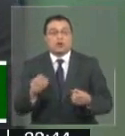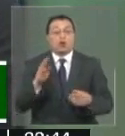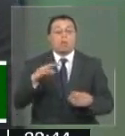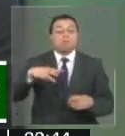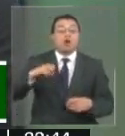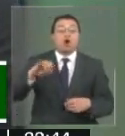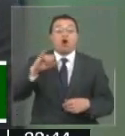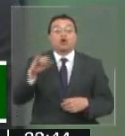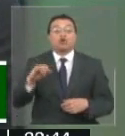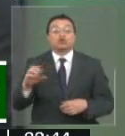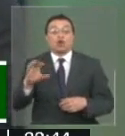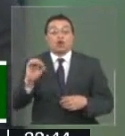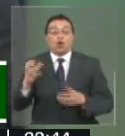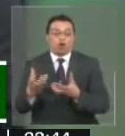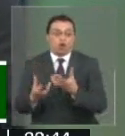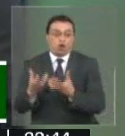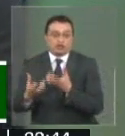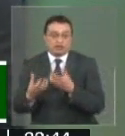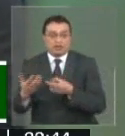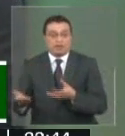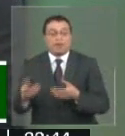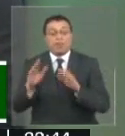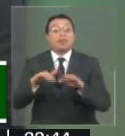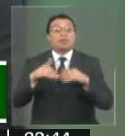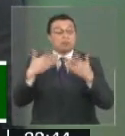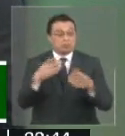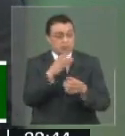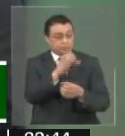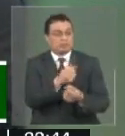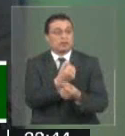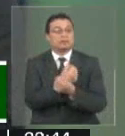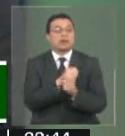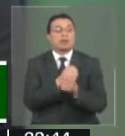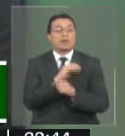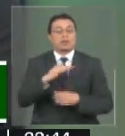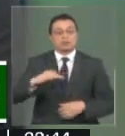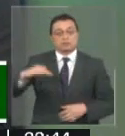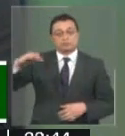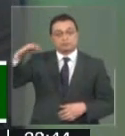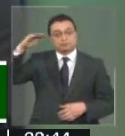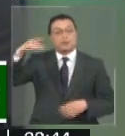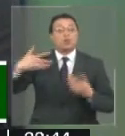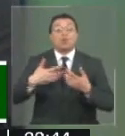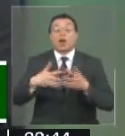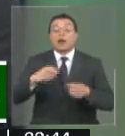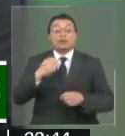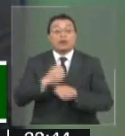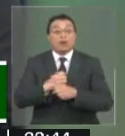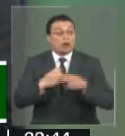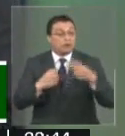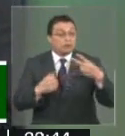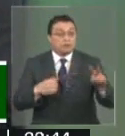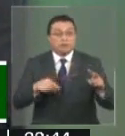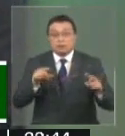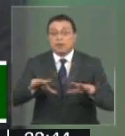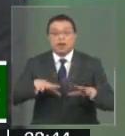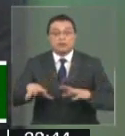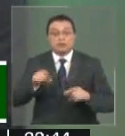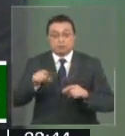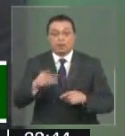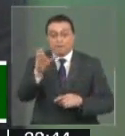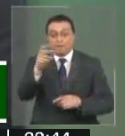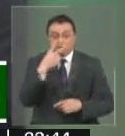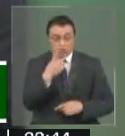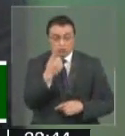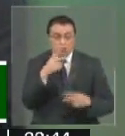cocina. Y después te da mucha autonomía. Entonces, cualquier trabajo que tú vas a hacer después, tú trabajas, tú eres una persona